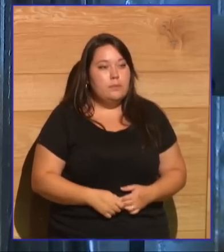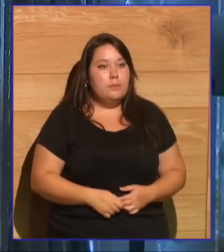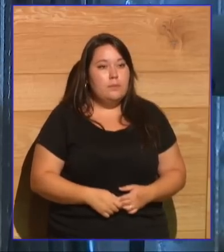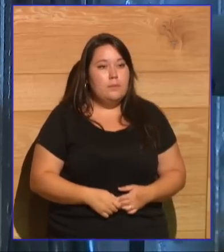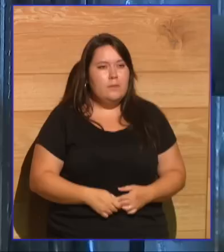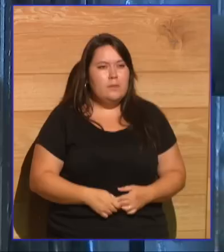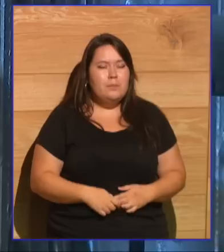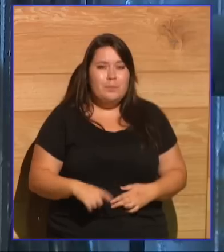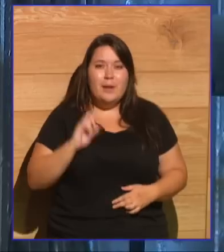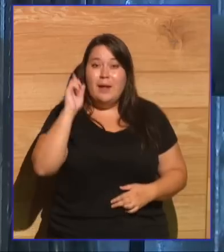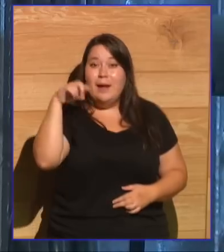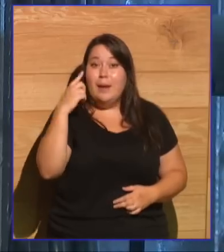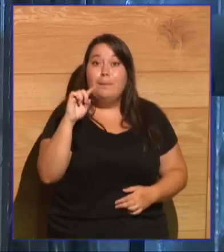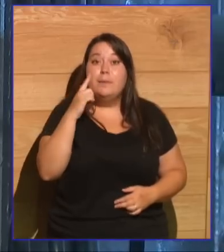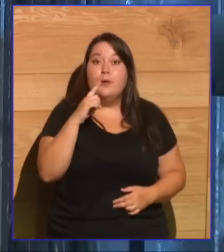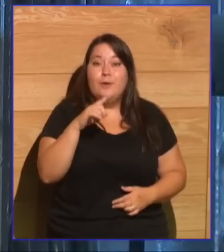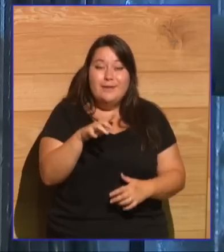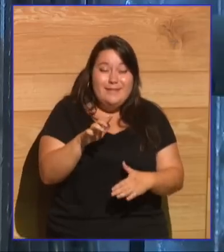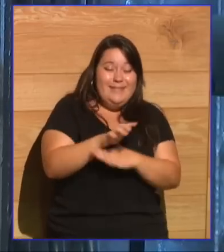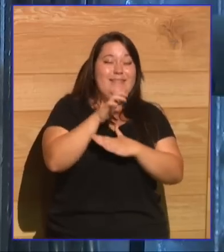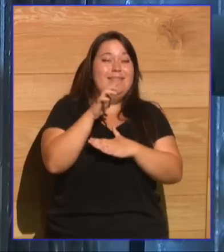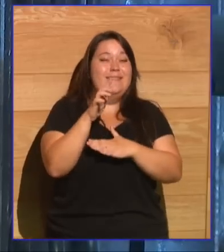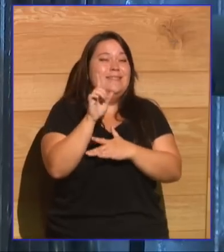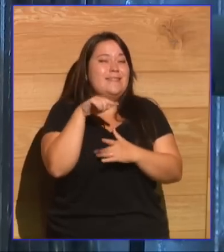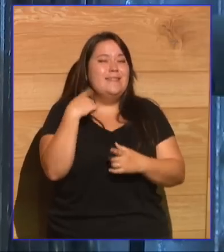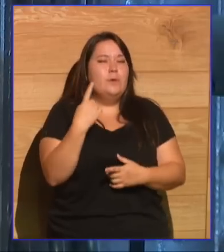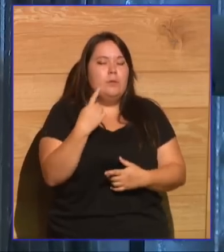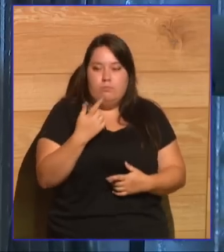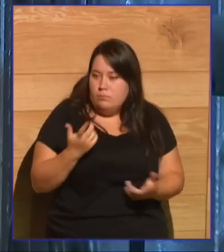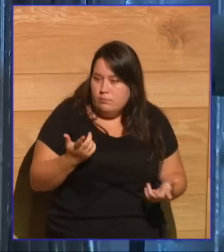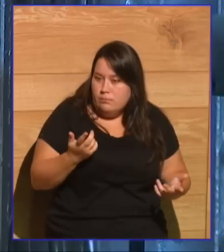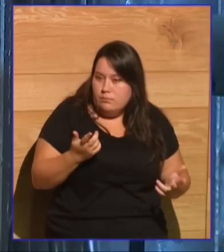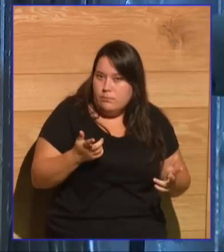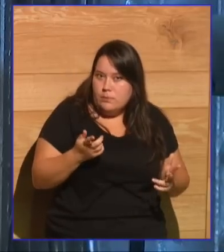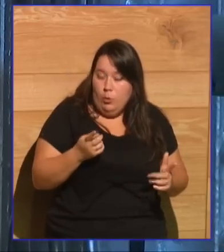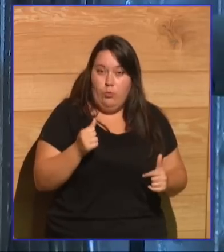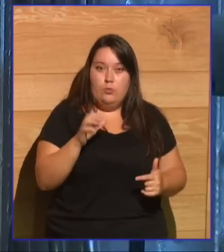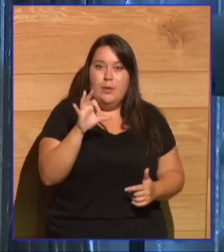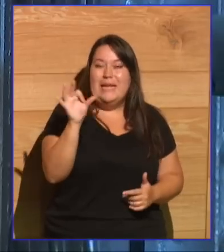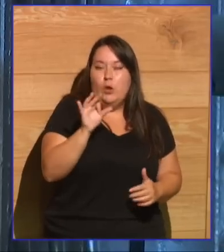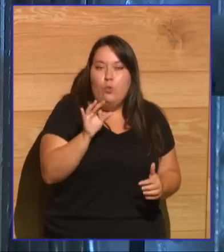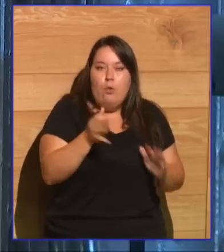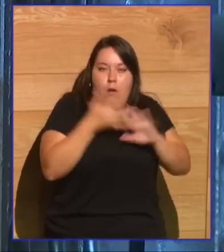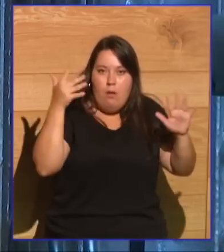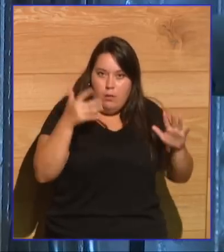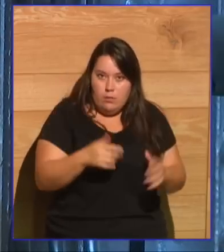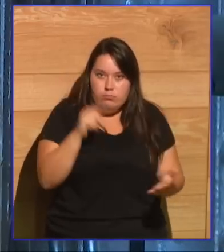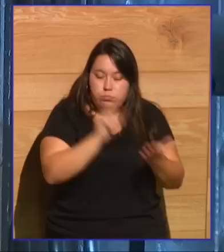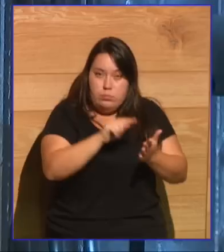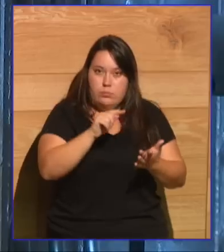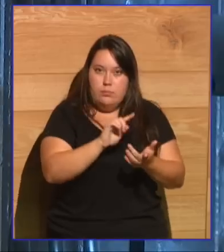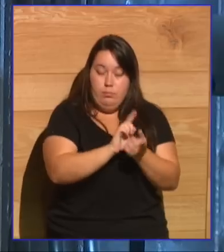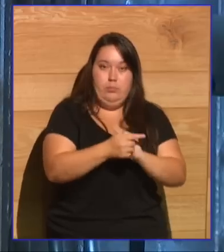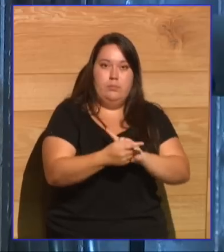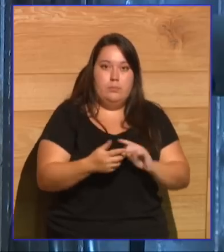vemos que por su cara primero pasa la risa y después la ofensa en décimas de segundo y yo claro inmediatamente